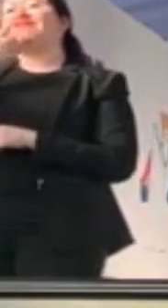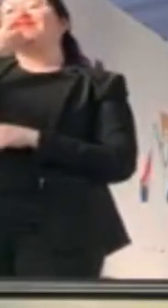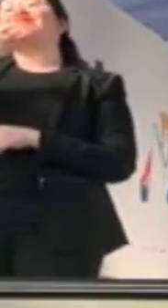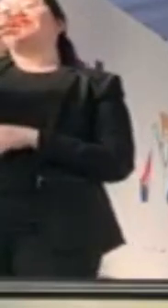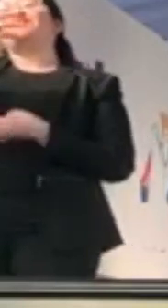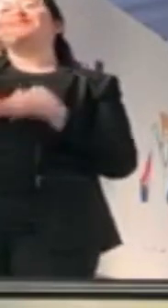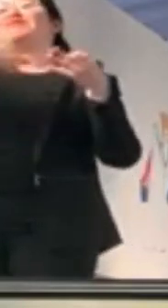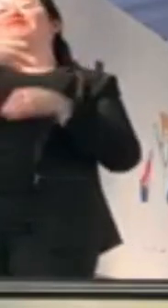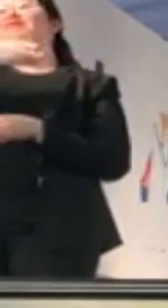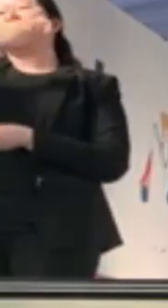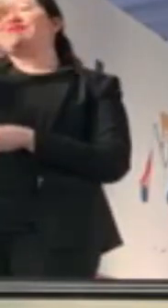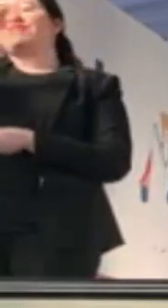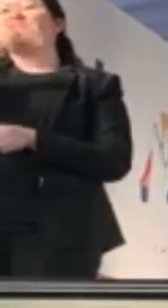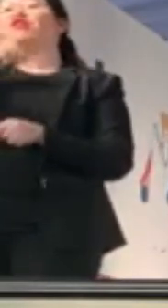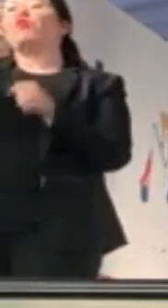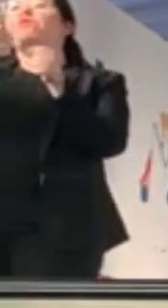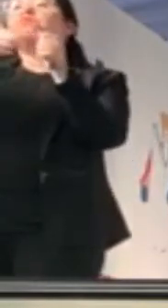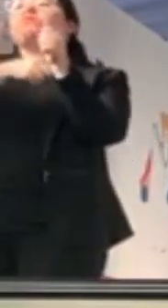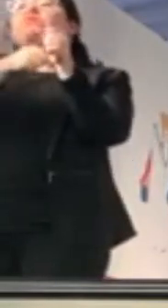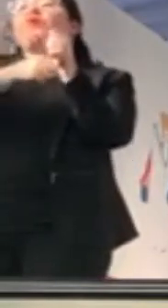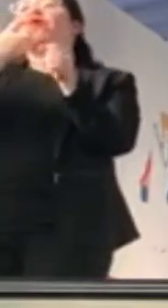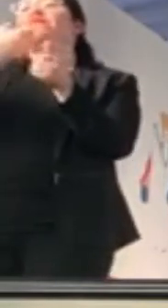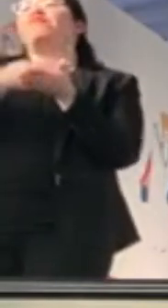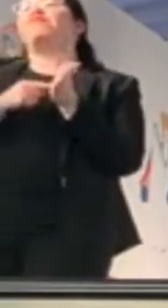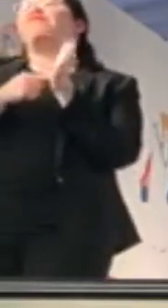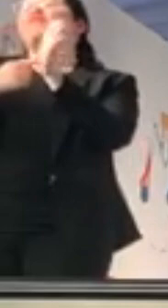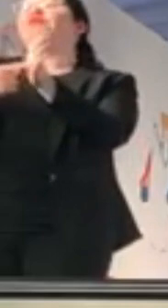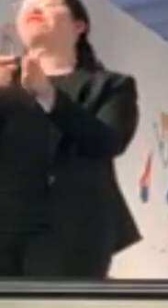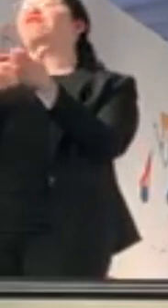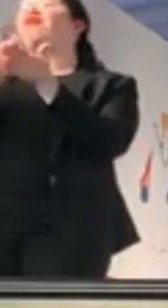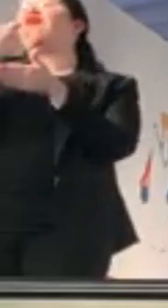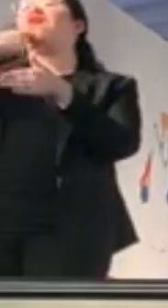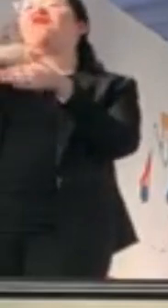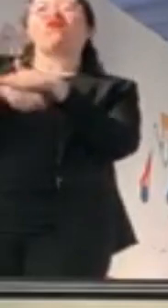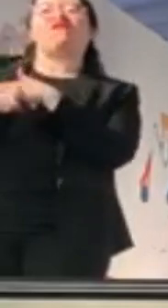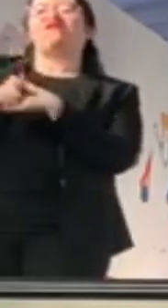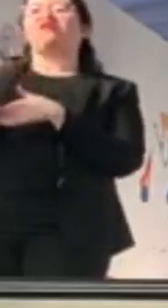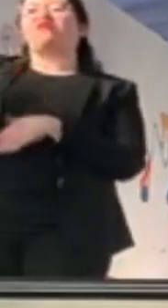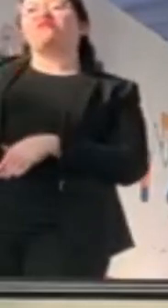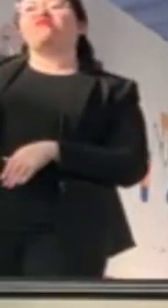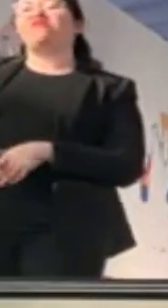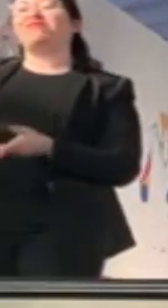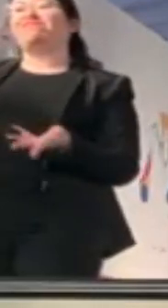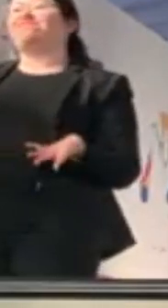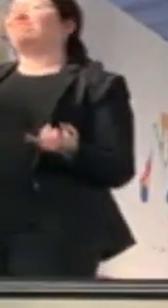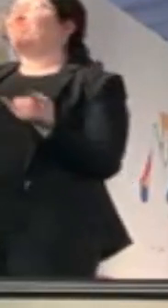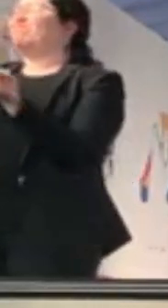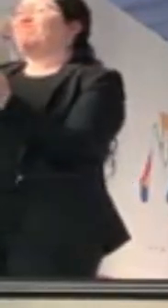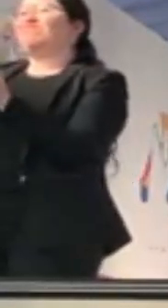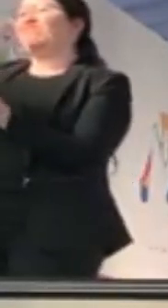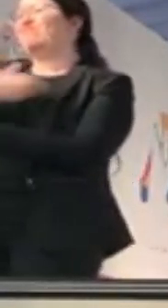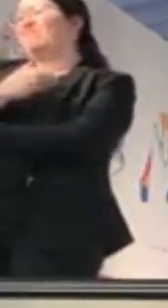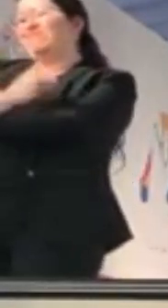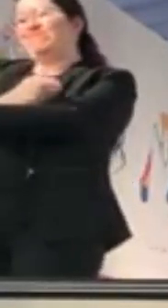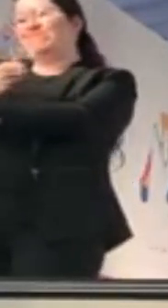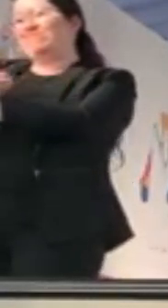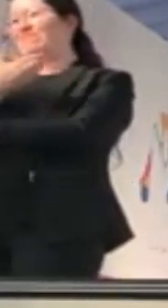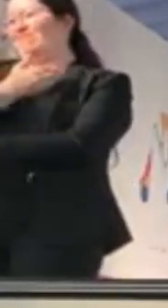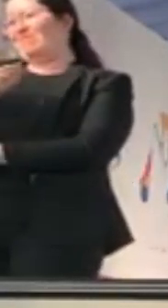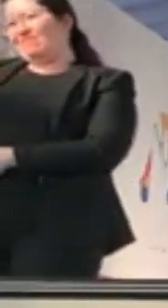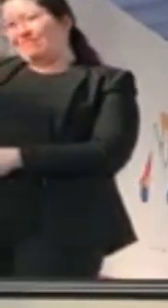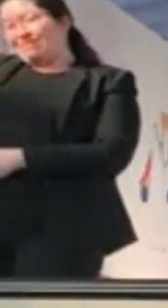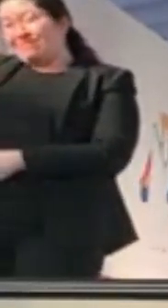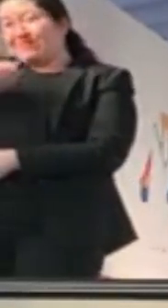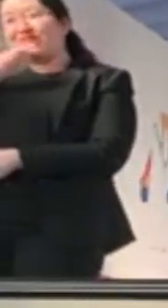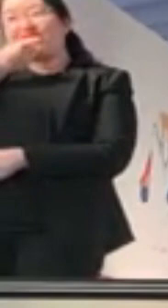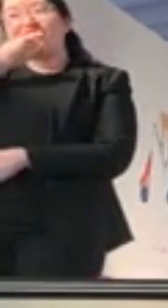como eras presidente las ocultaste todas y eso demuestra tu culpabilidad. Así están hoy con el compañero presidente, no tienen una sola prueba de lo